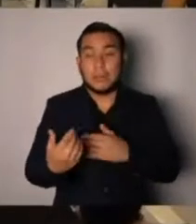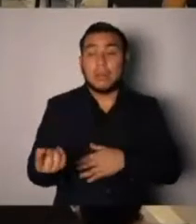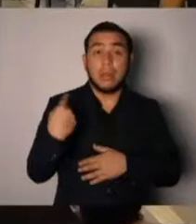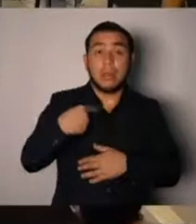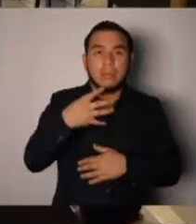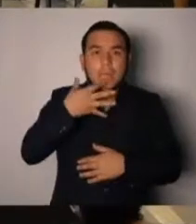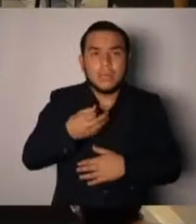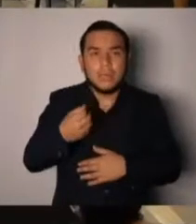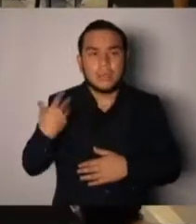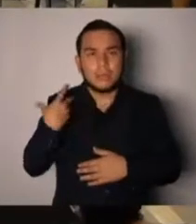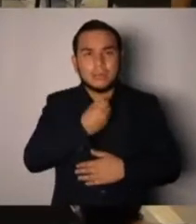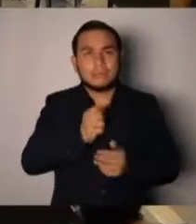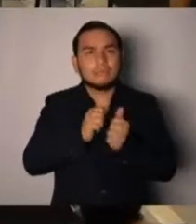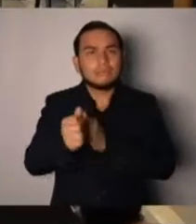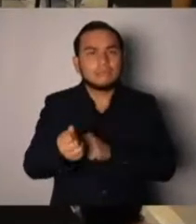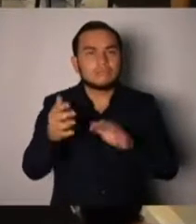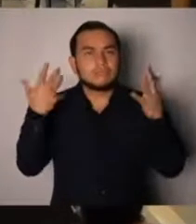primos antes